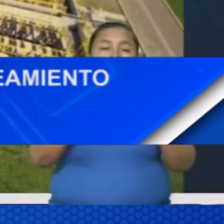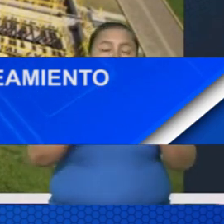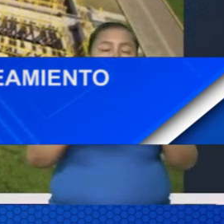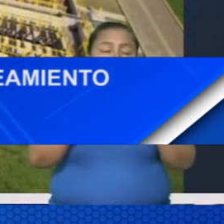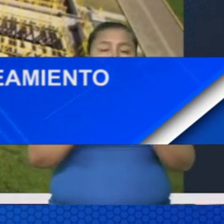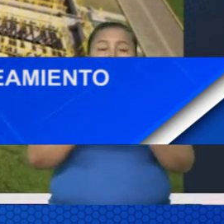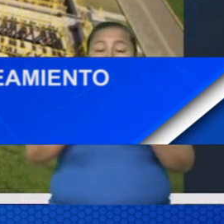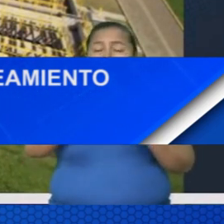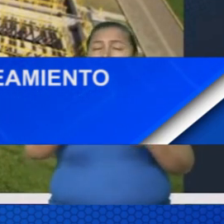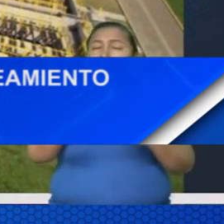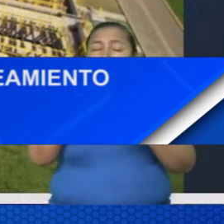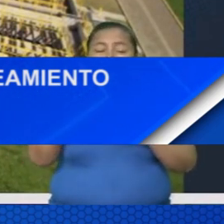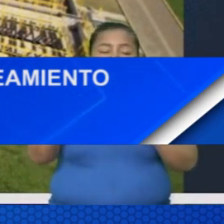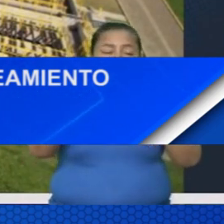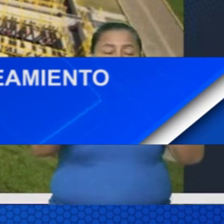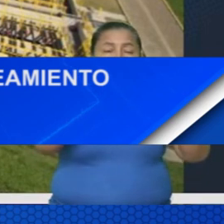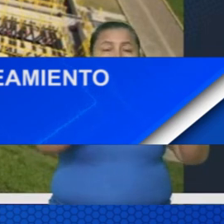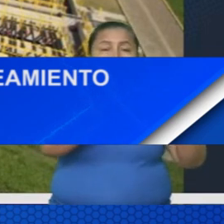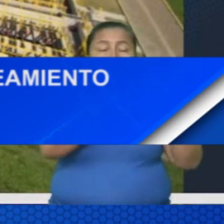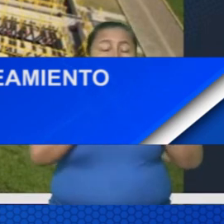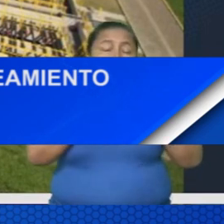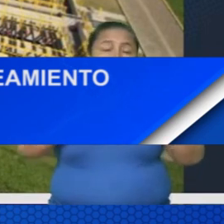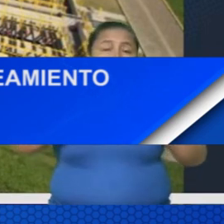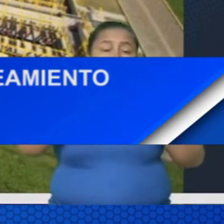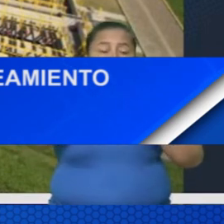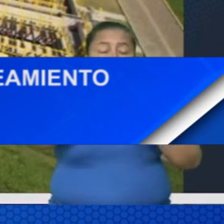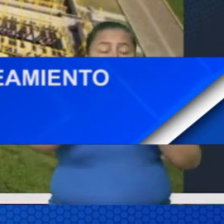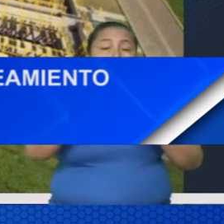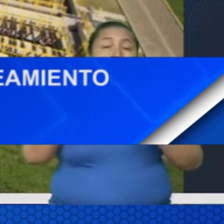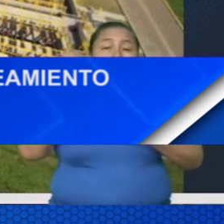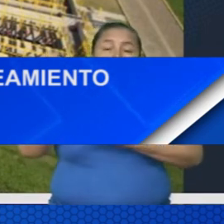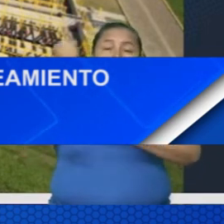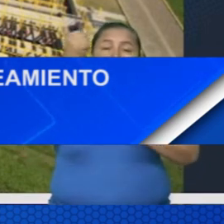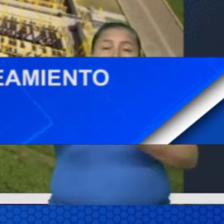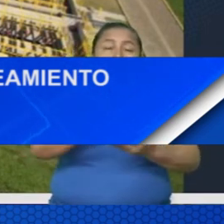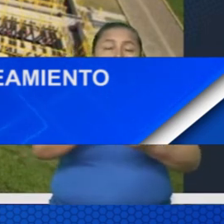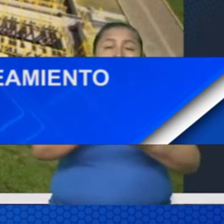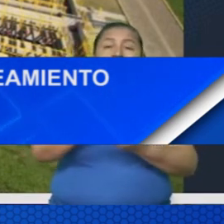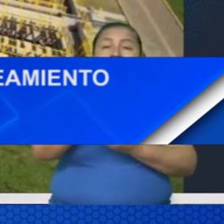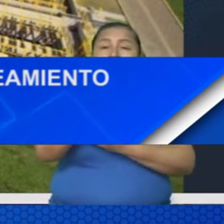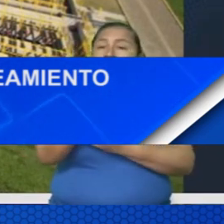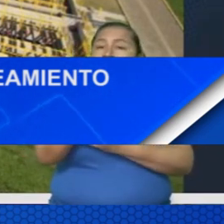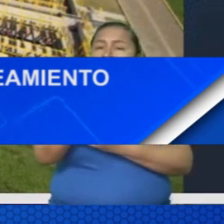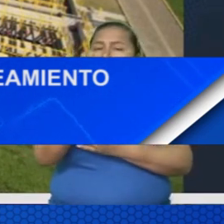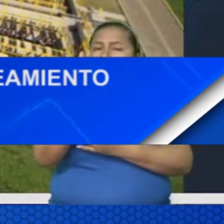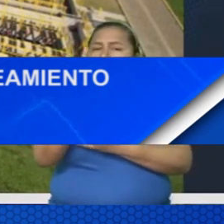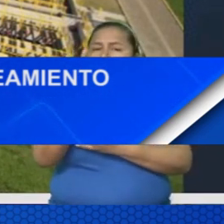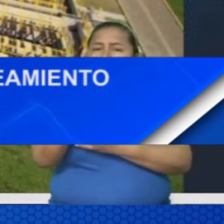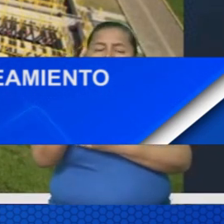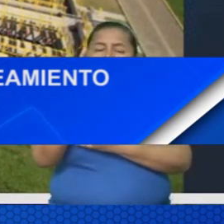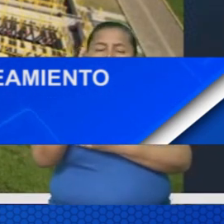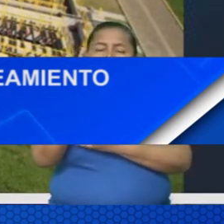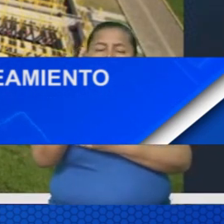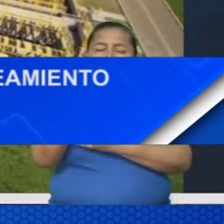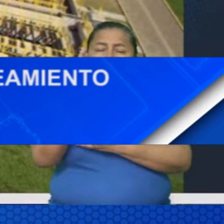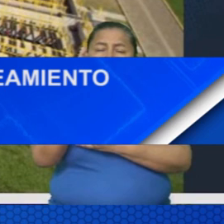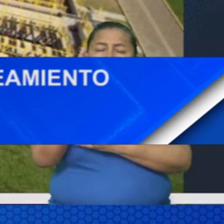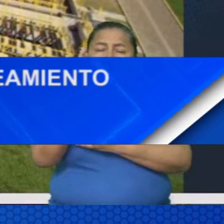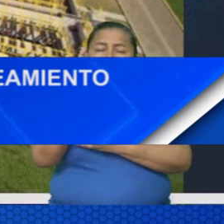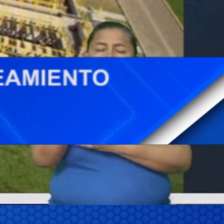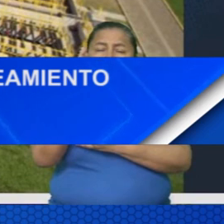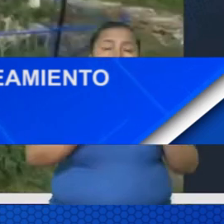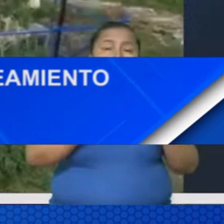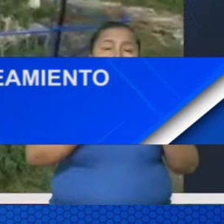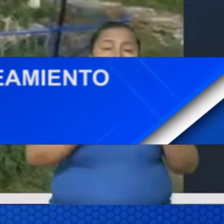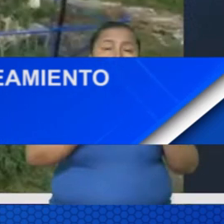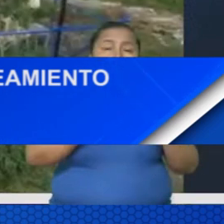Que no se ven. Es lo que estamos hablando, ¿no? Estamos hablando de 29 plantas nuevas y 6 rehabilitadas, ¿verdad? 91 estaciones